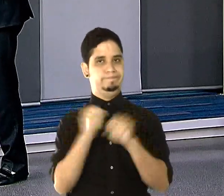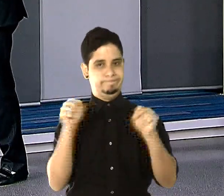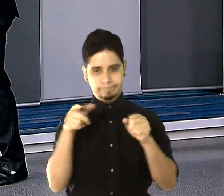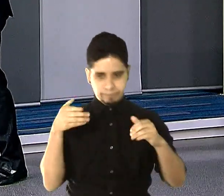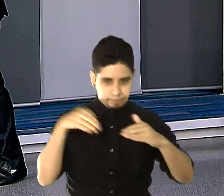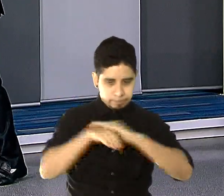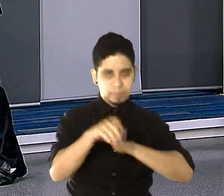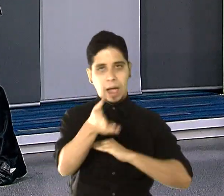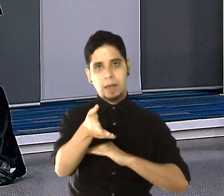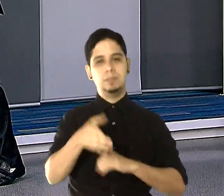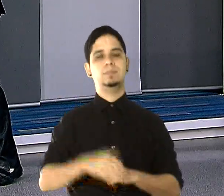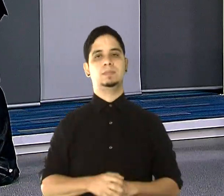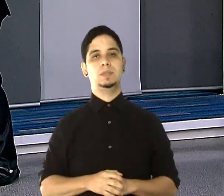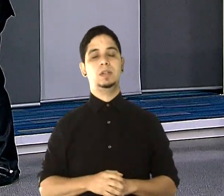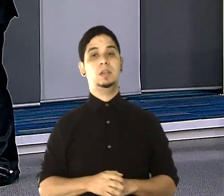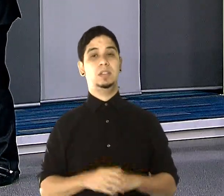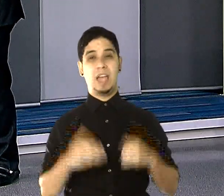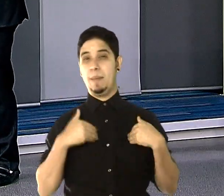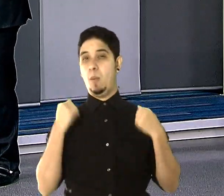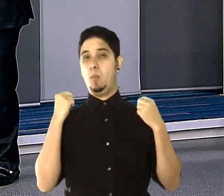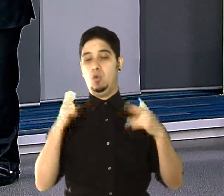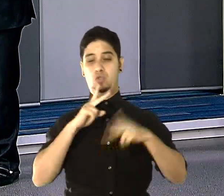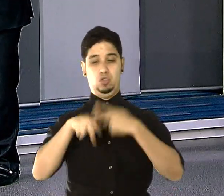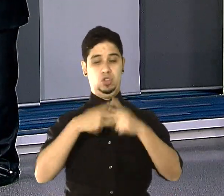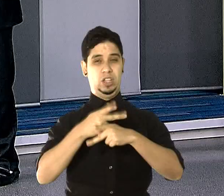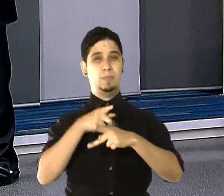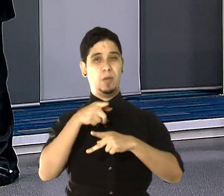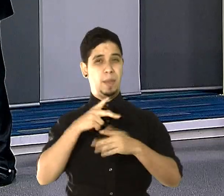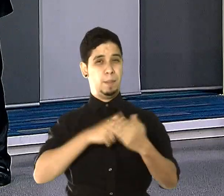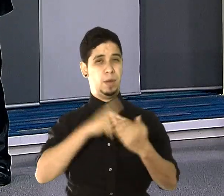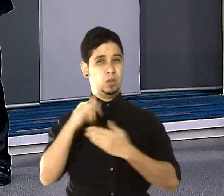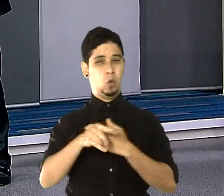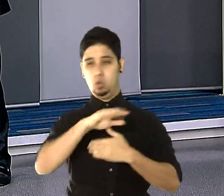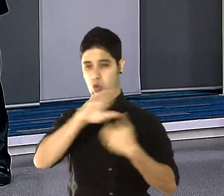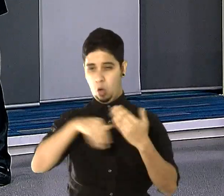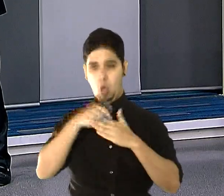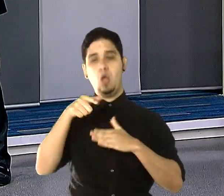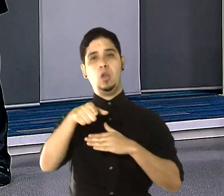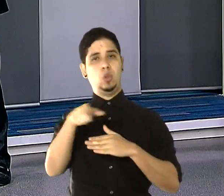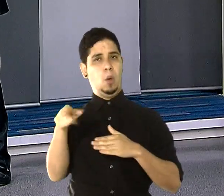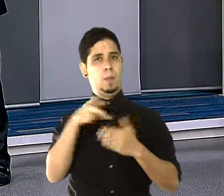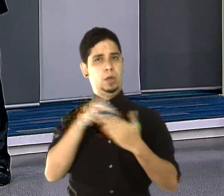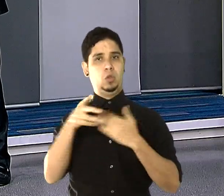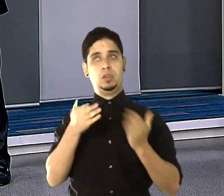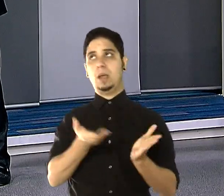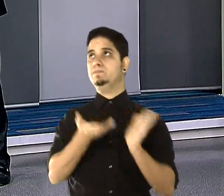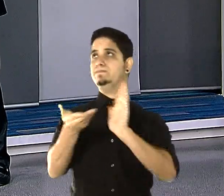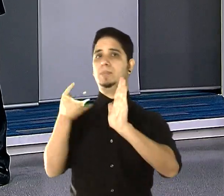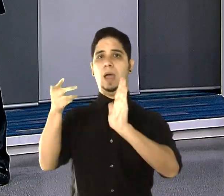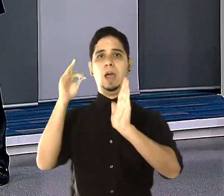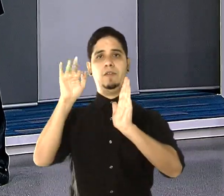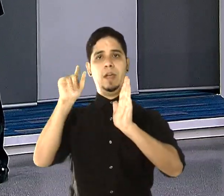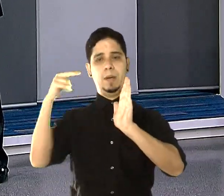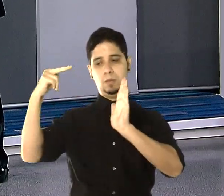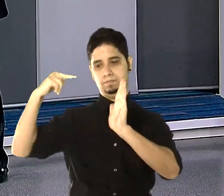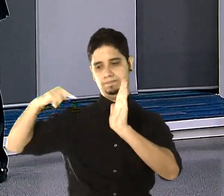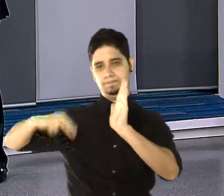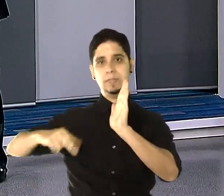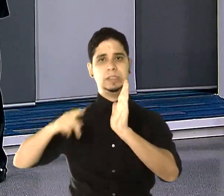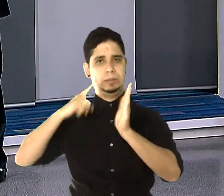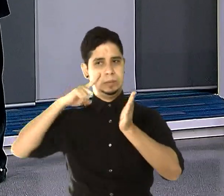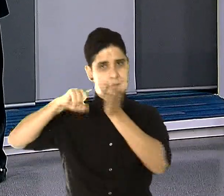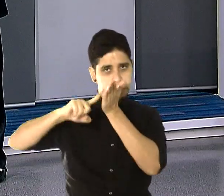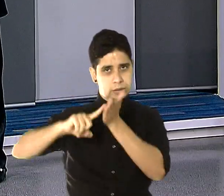Así que hay muchísimos proyectos. Básicamente estos son los que están bajo evaluación de FEMA. Ya hay 42 proyectos adicionales,